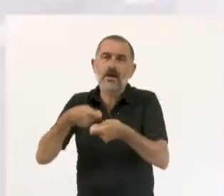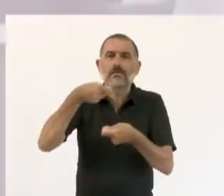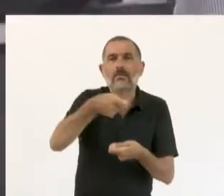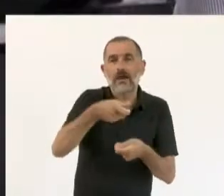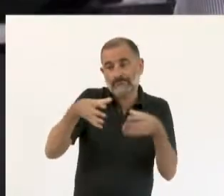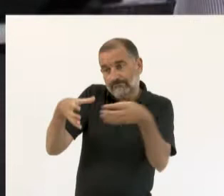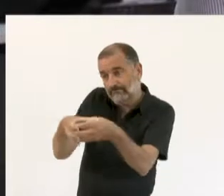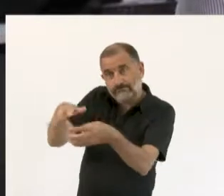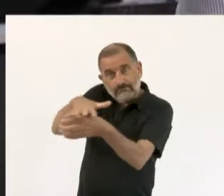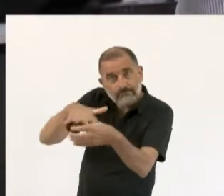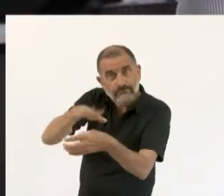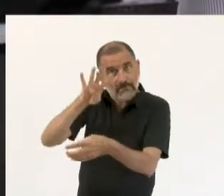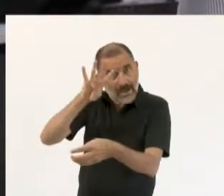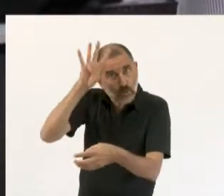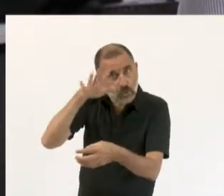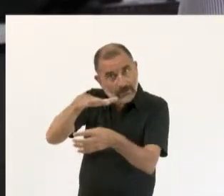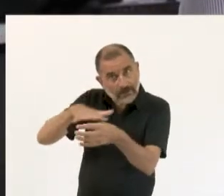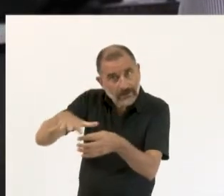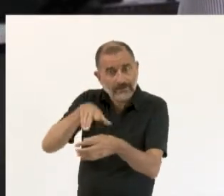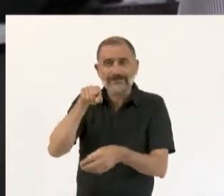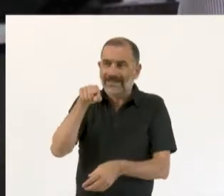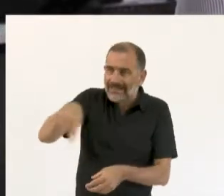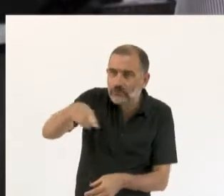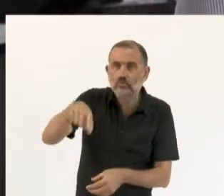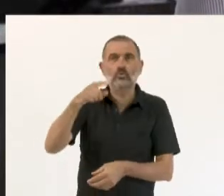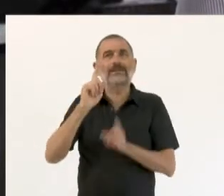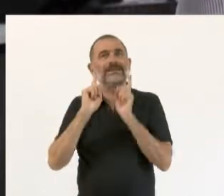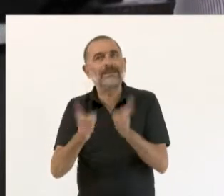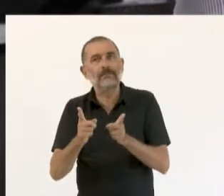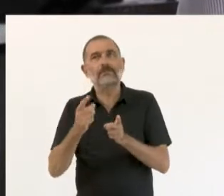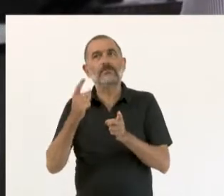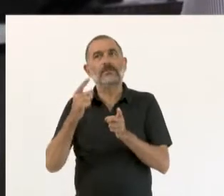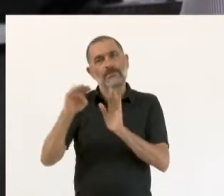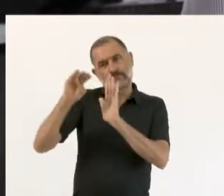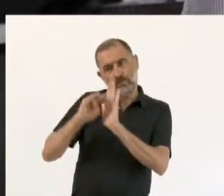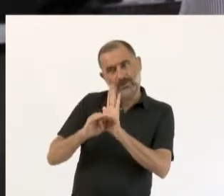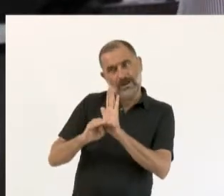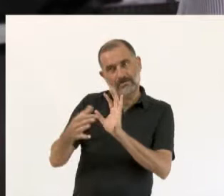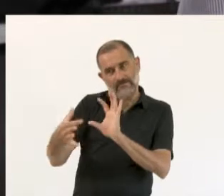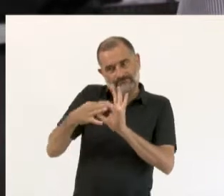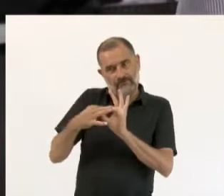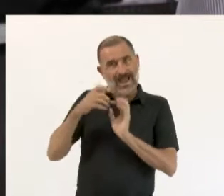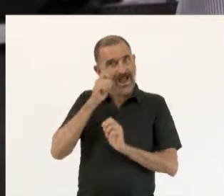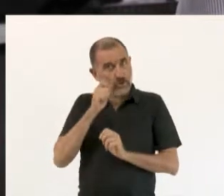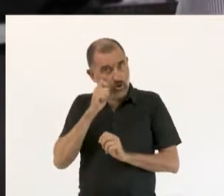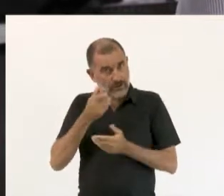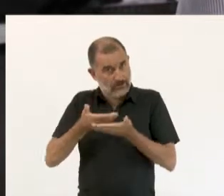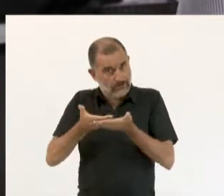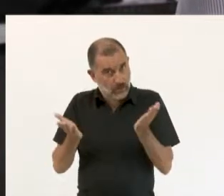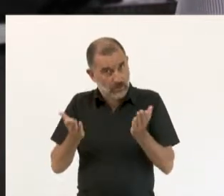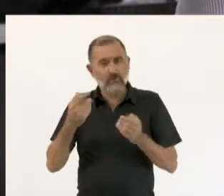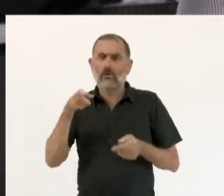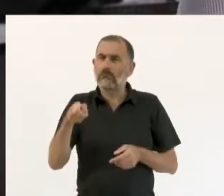indígenas. Entonces, en el caso de la arqueología, de este programa de arqueología pública, lo que pienso que uno de los aspectos